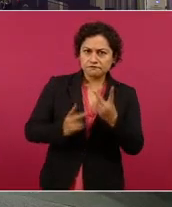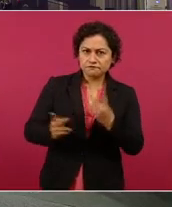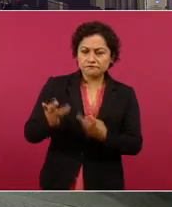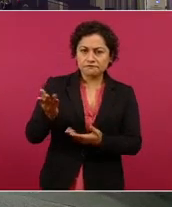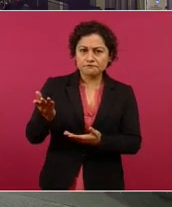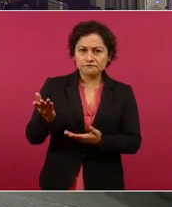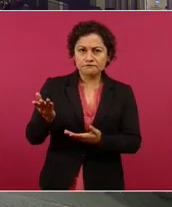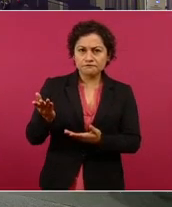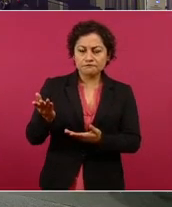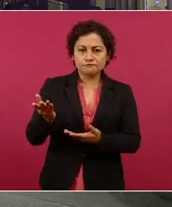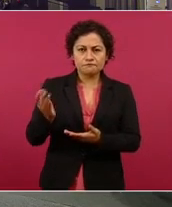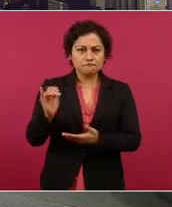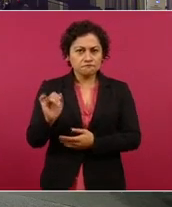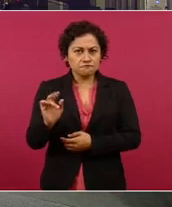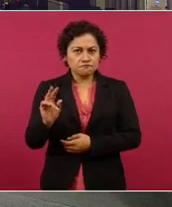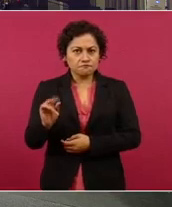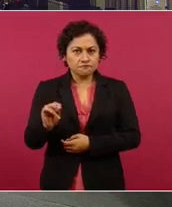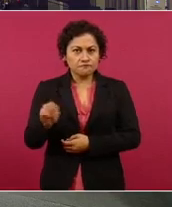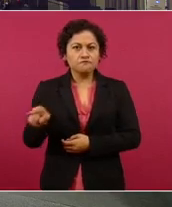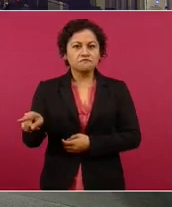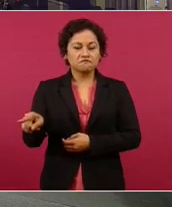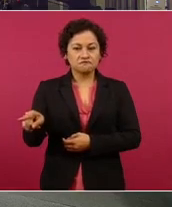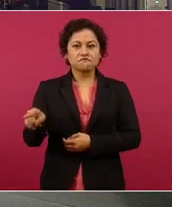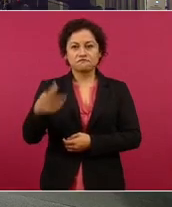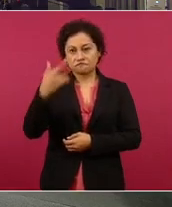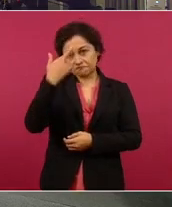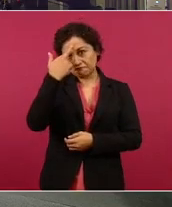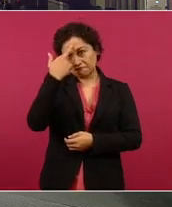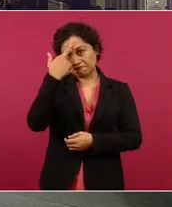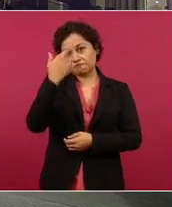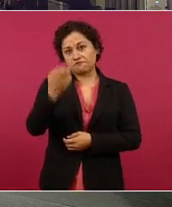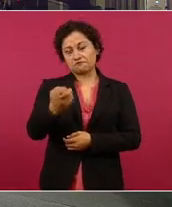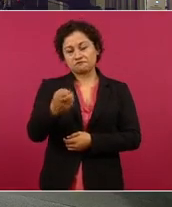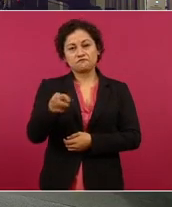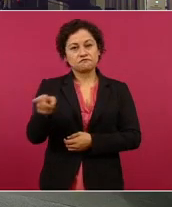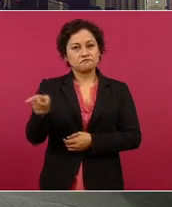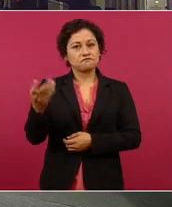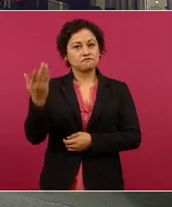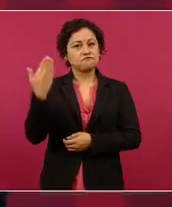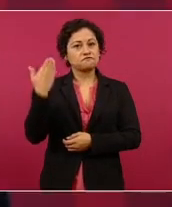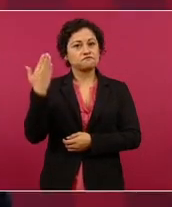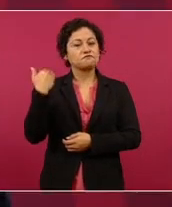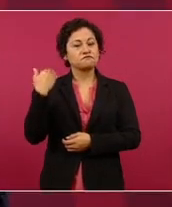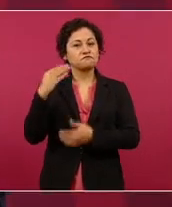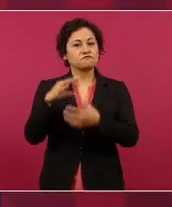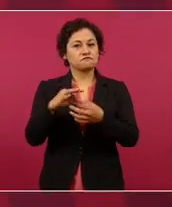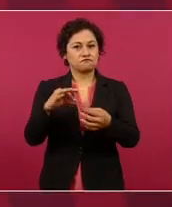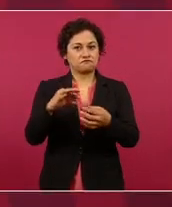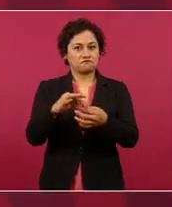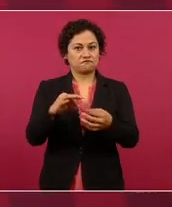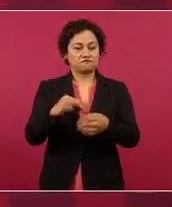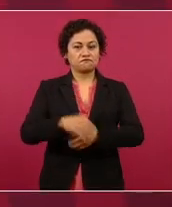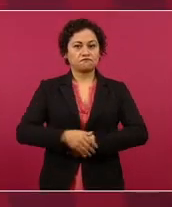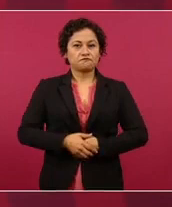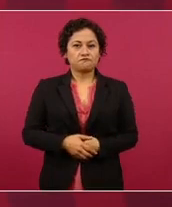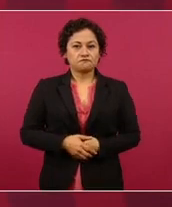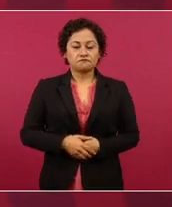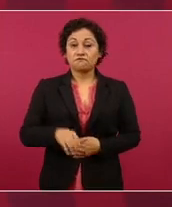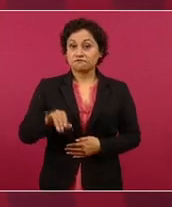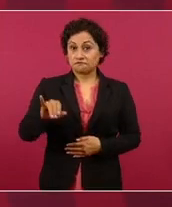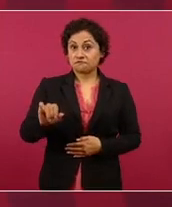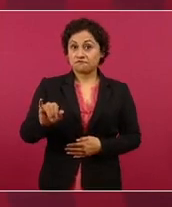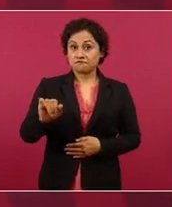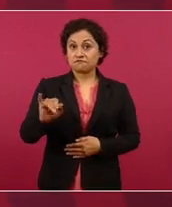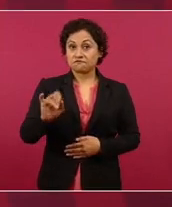que tenía razón en lo que planteó ayer. Se hicieron